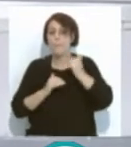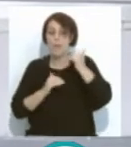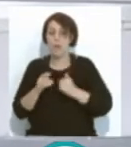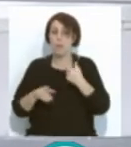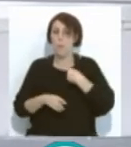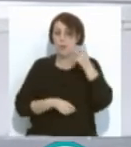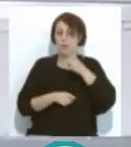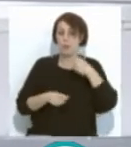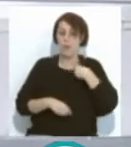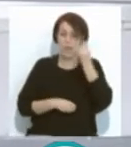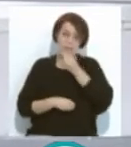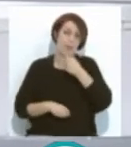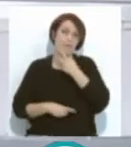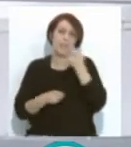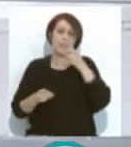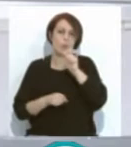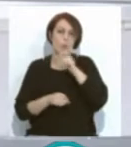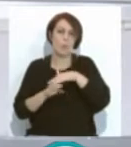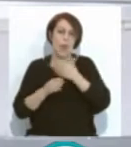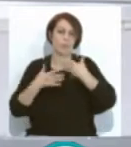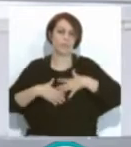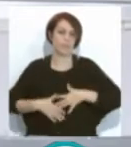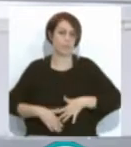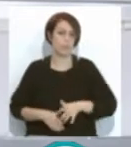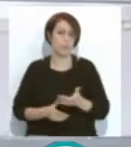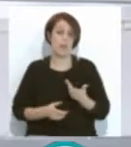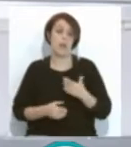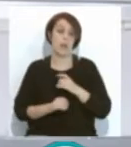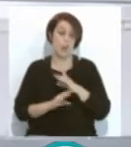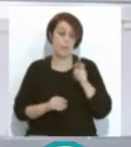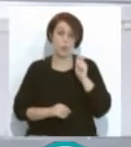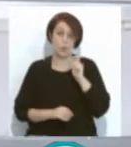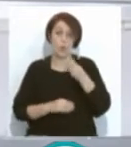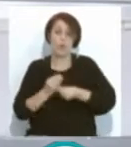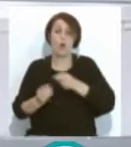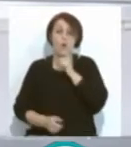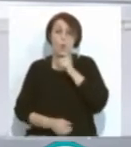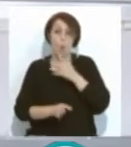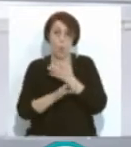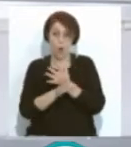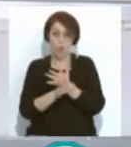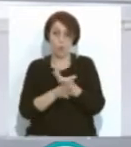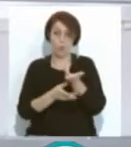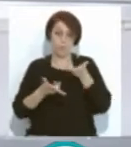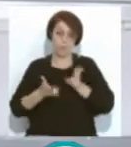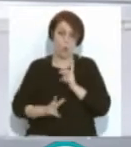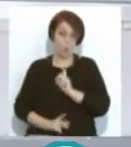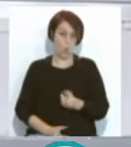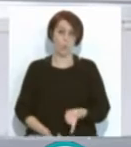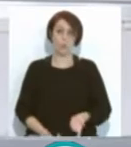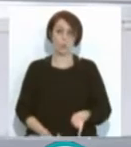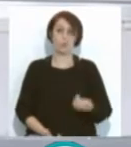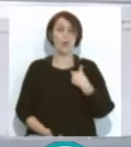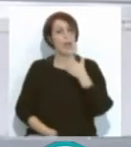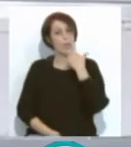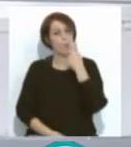falta minutos para hacerse y para... claro, los minutos se hacen jugando, no estando en el banquillo. Yo puse